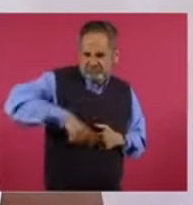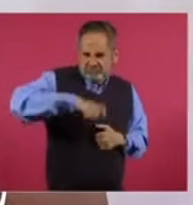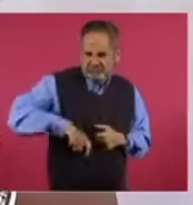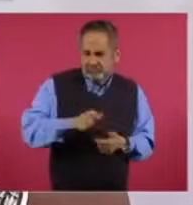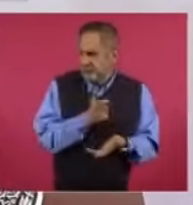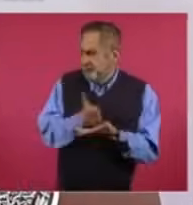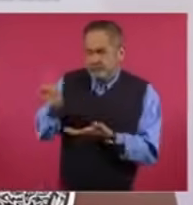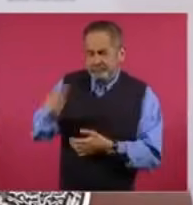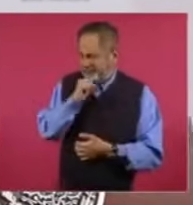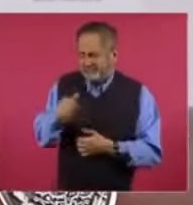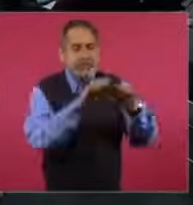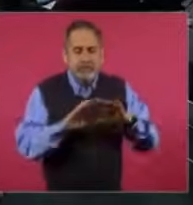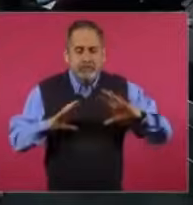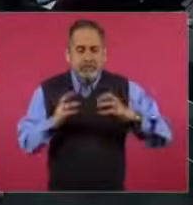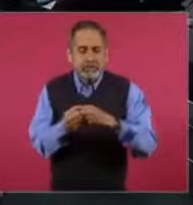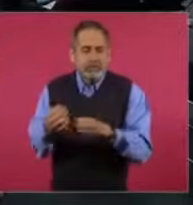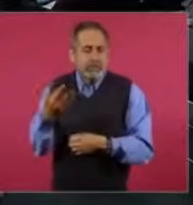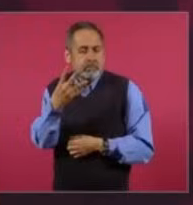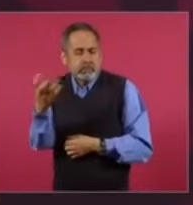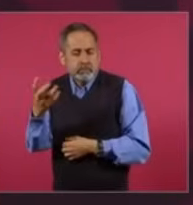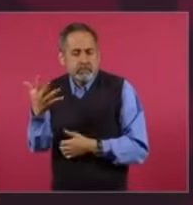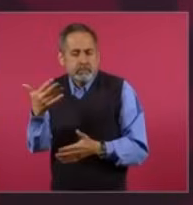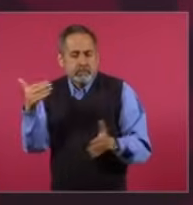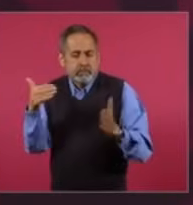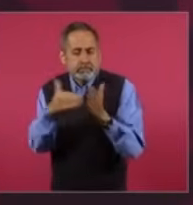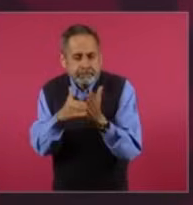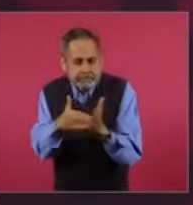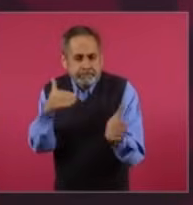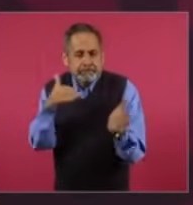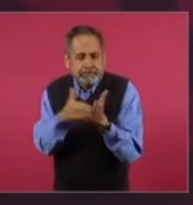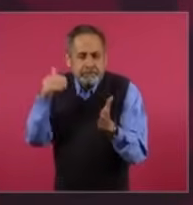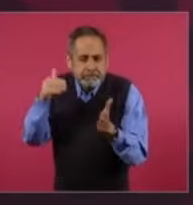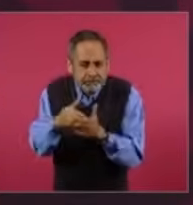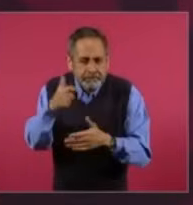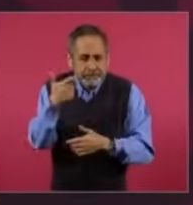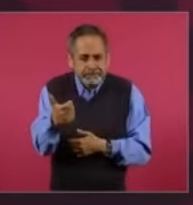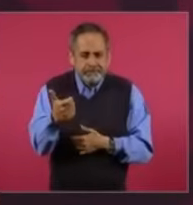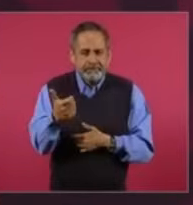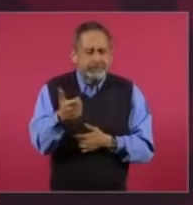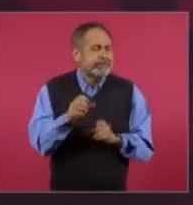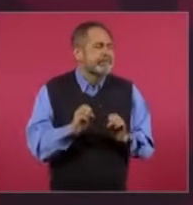a los de mero arriba, 50 mil millones de pesos,